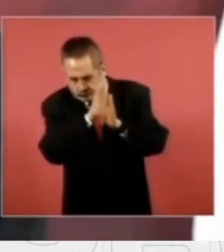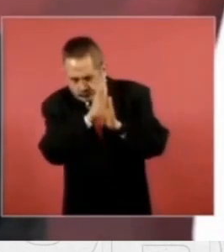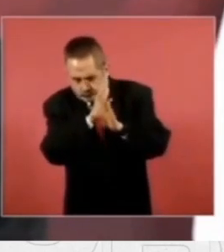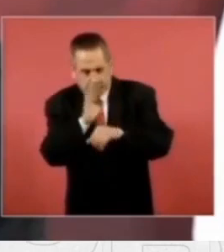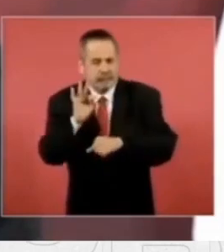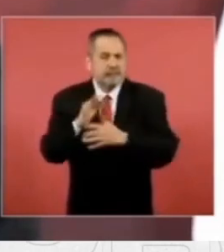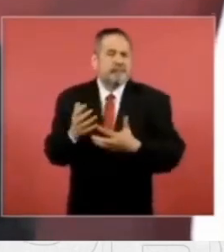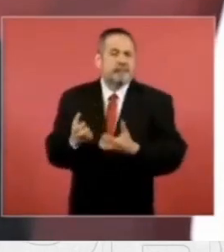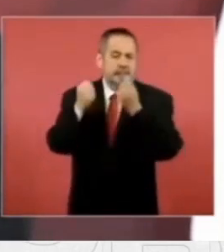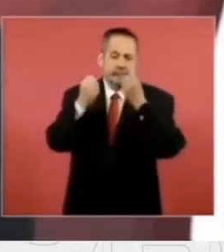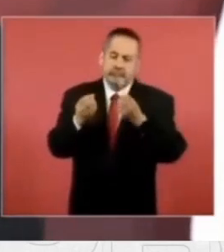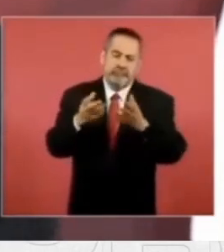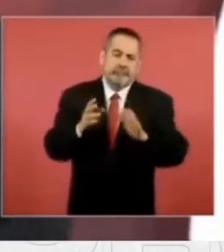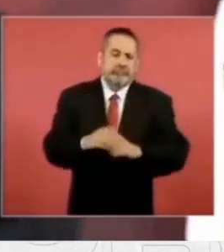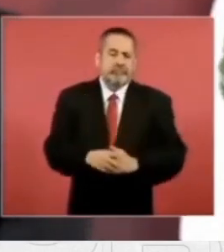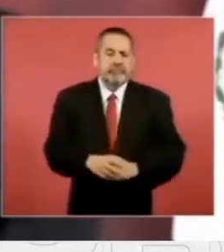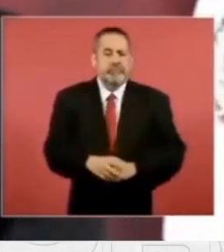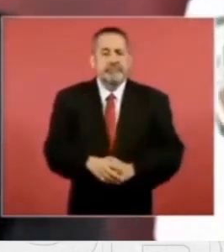Aquí